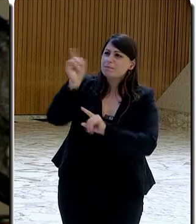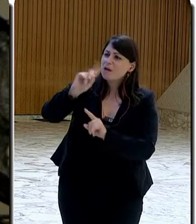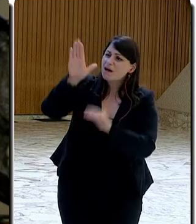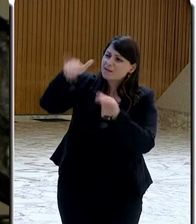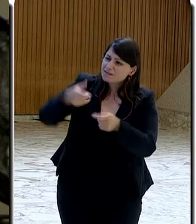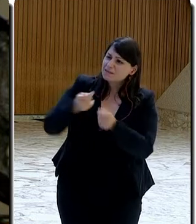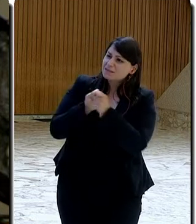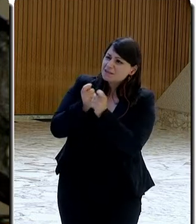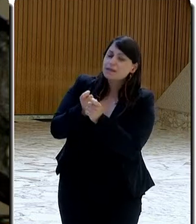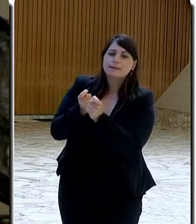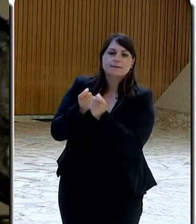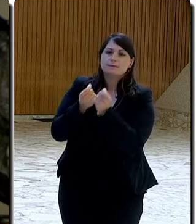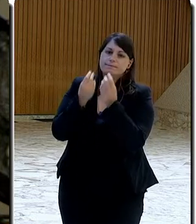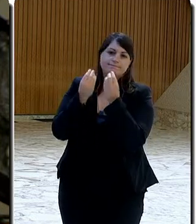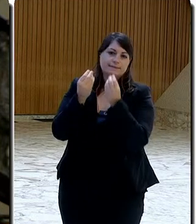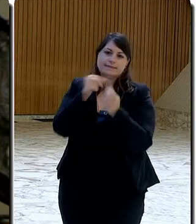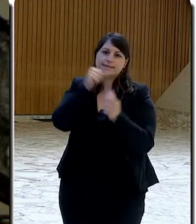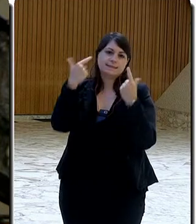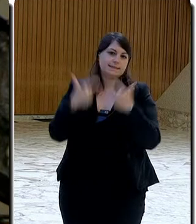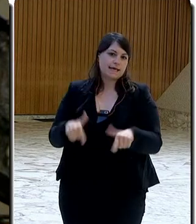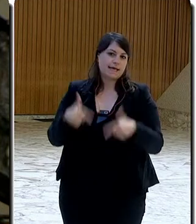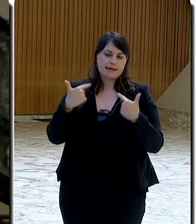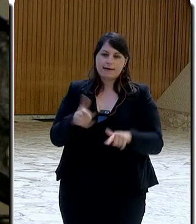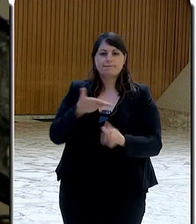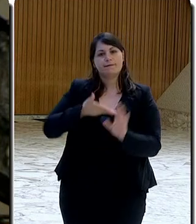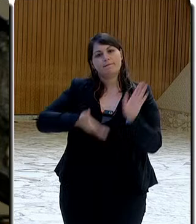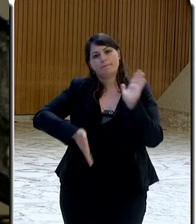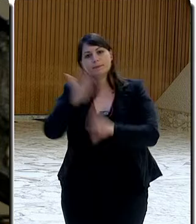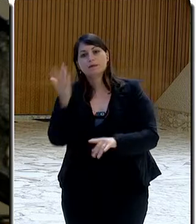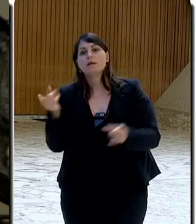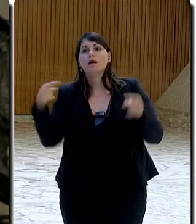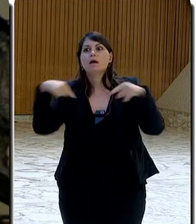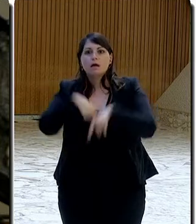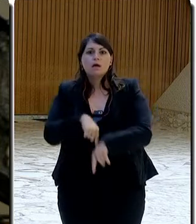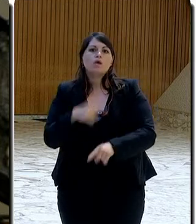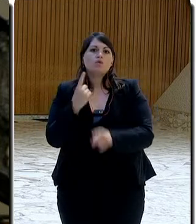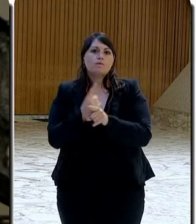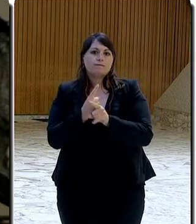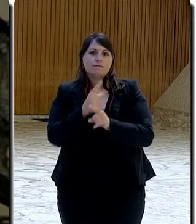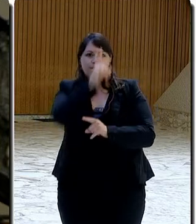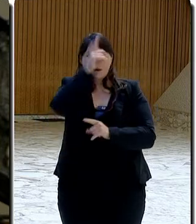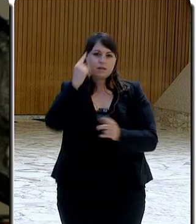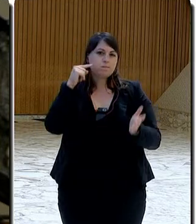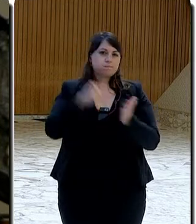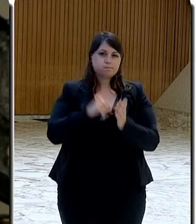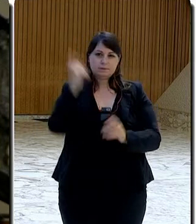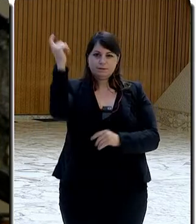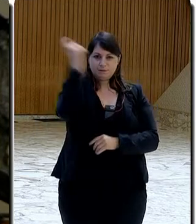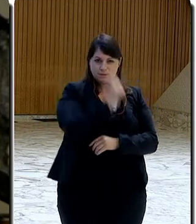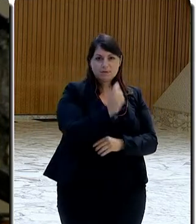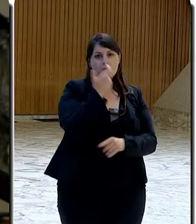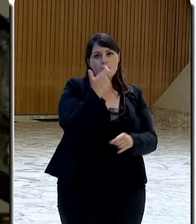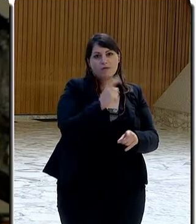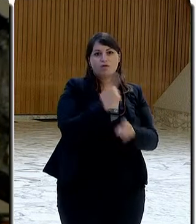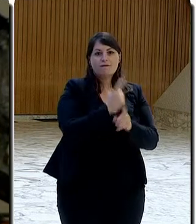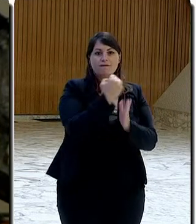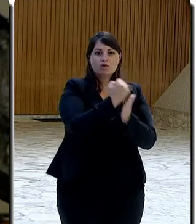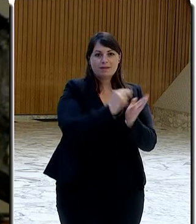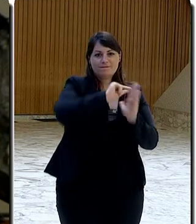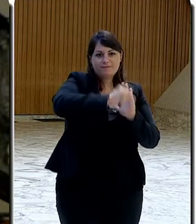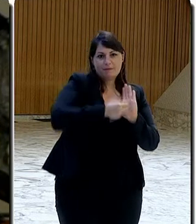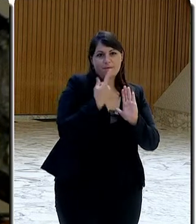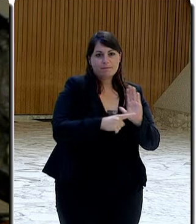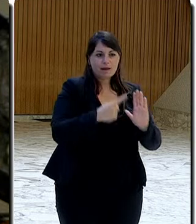Tuvo que volver a Madrid para firmar los papeles de renuncia a su potestad sobre sus hijos y estando en la casa donde